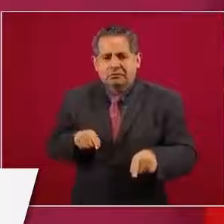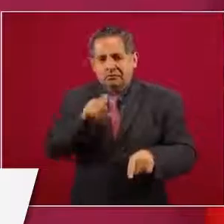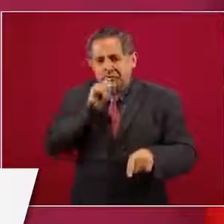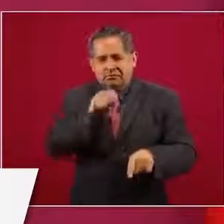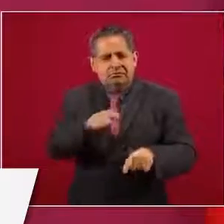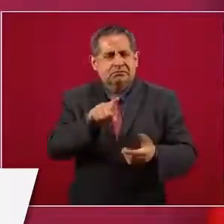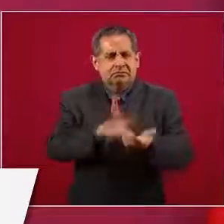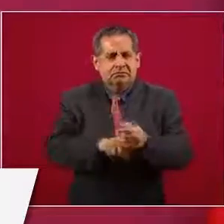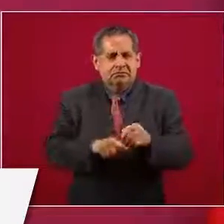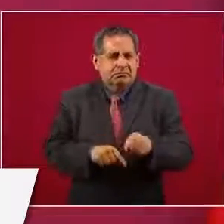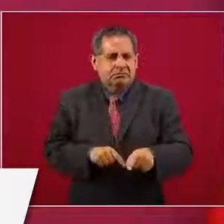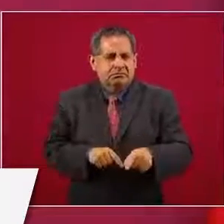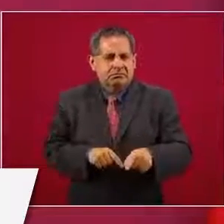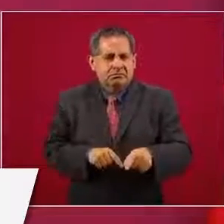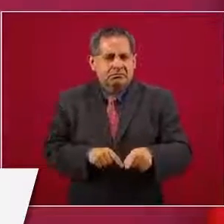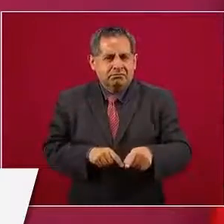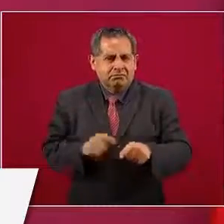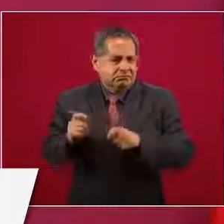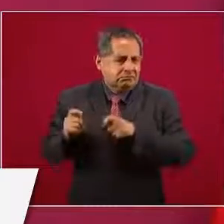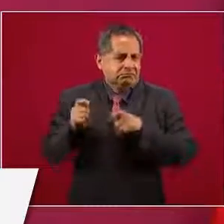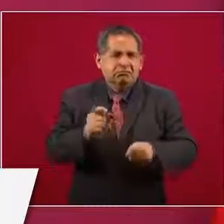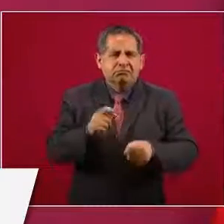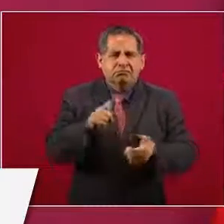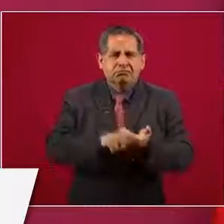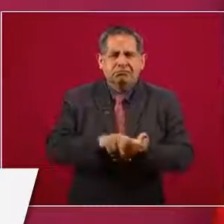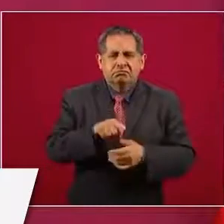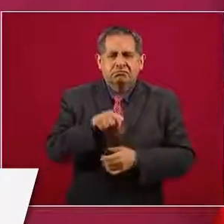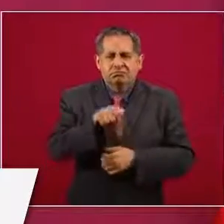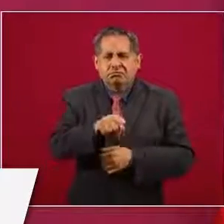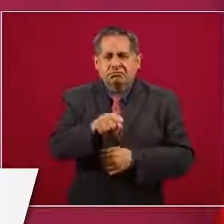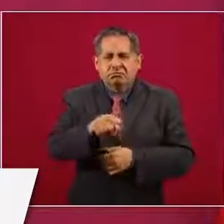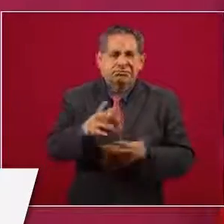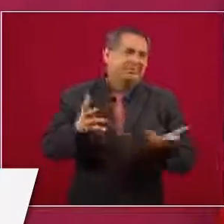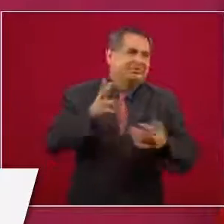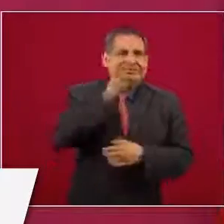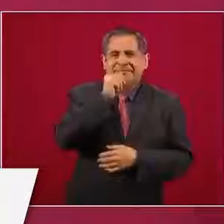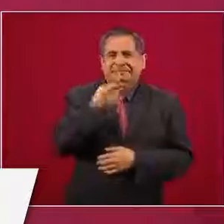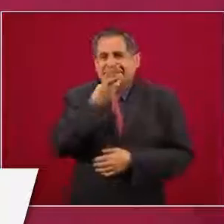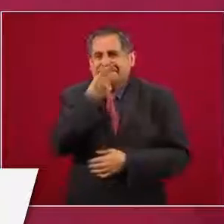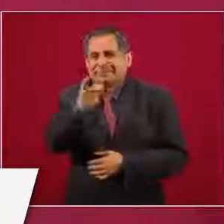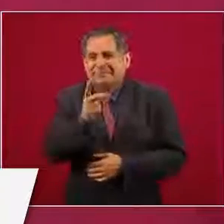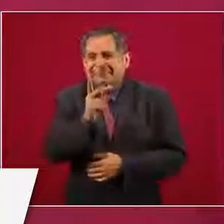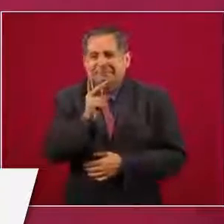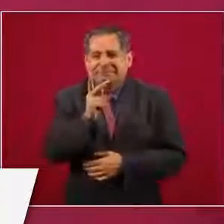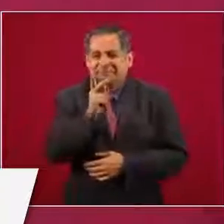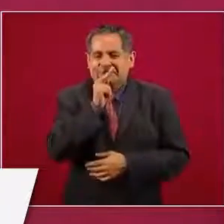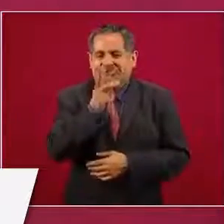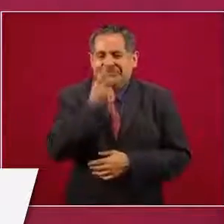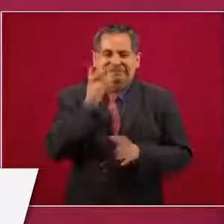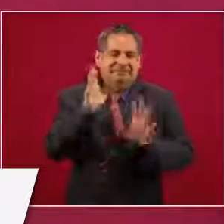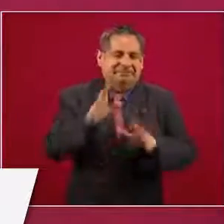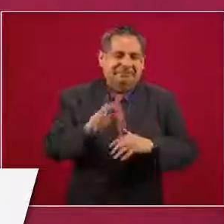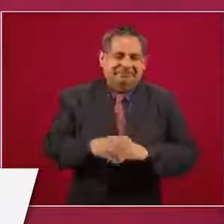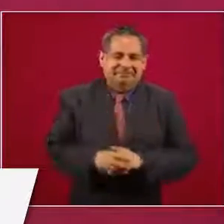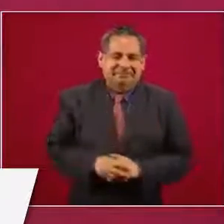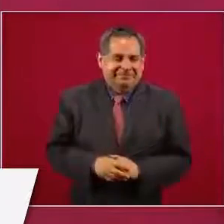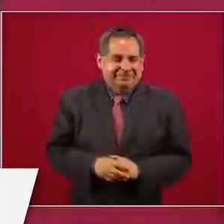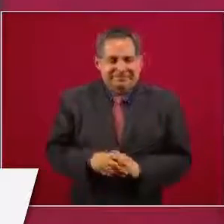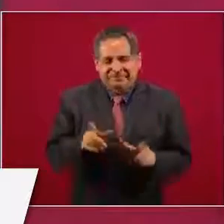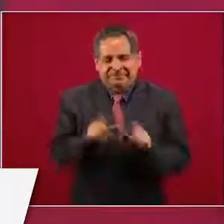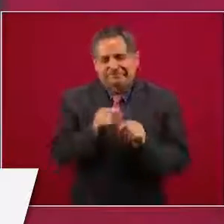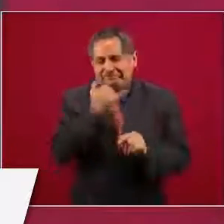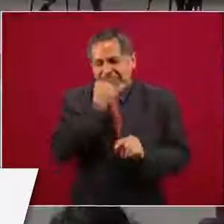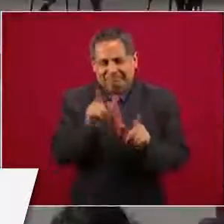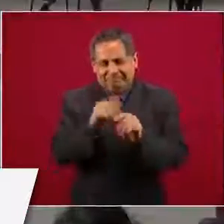también le vamos a dar a… ya no lo puedo mencionar. Sí.